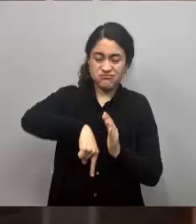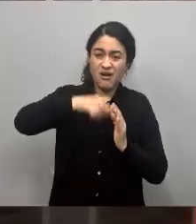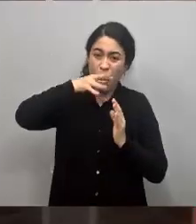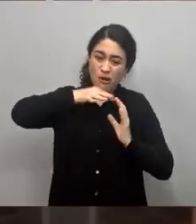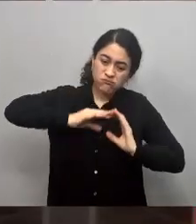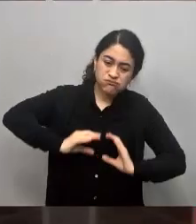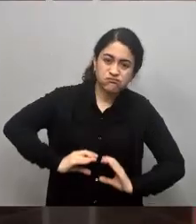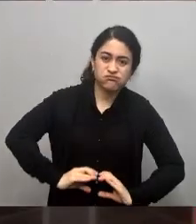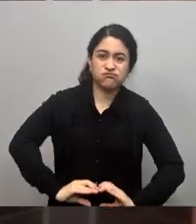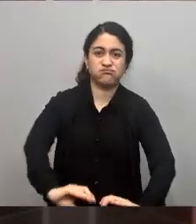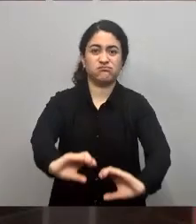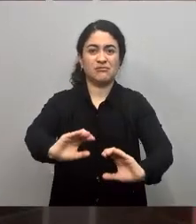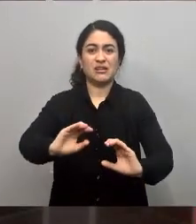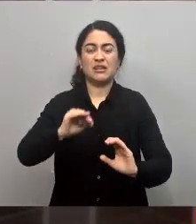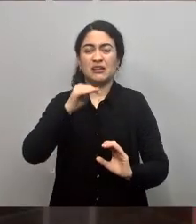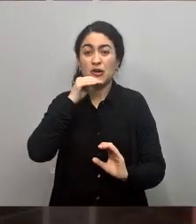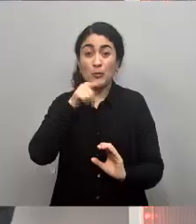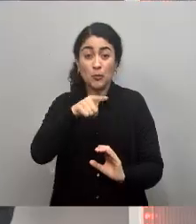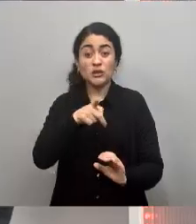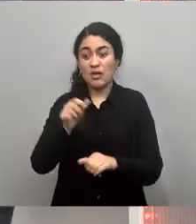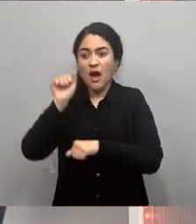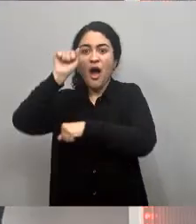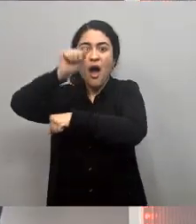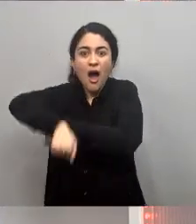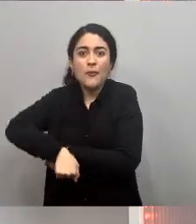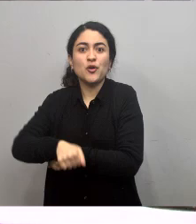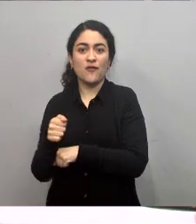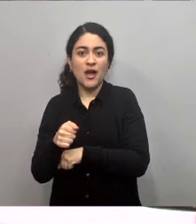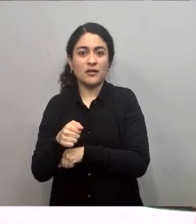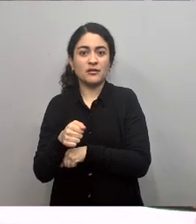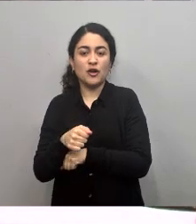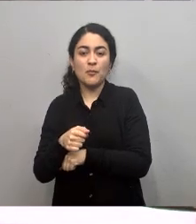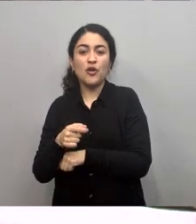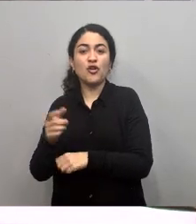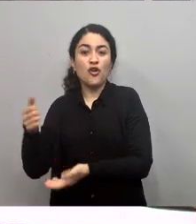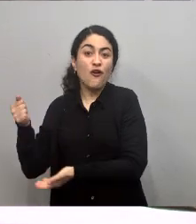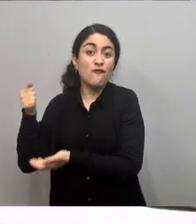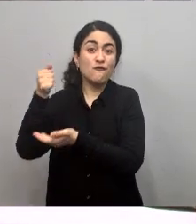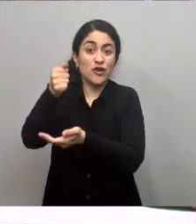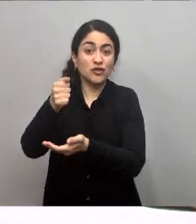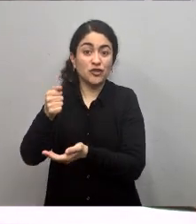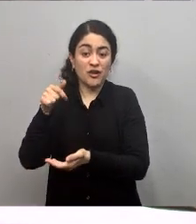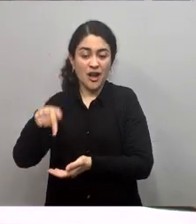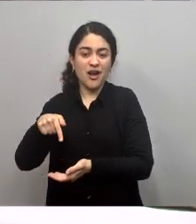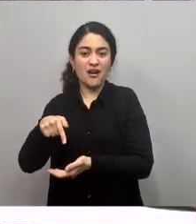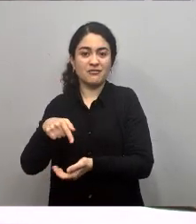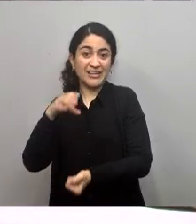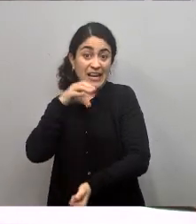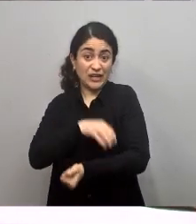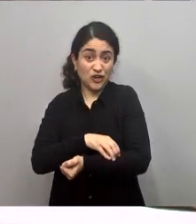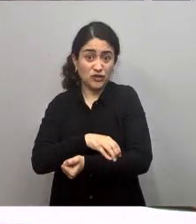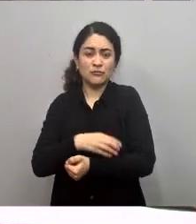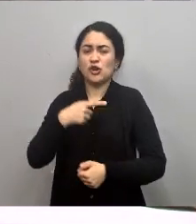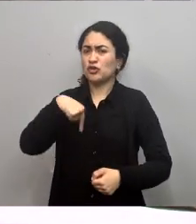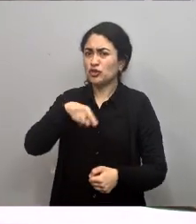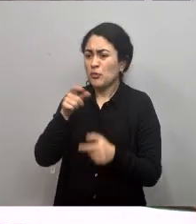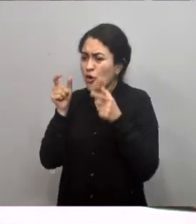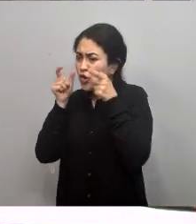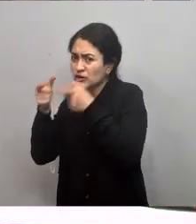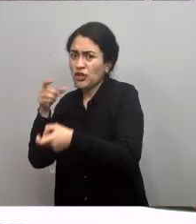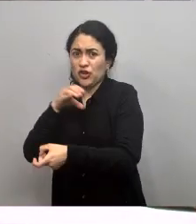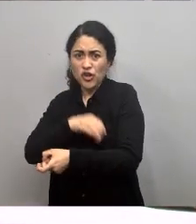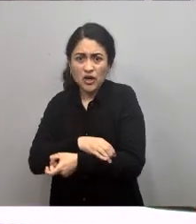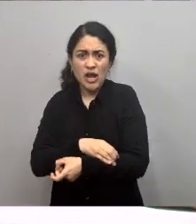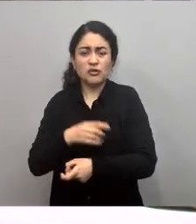agua potable que ustedes aprueban justamente como parte del FNDR. Por supuesto, y nosotros como Consejo Regional hemos definido de manera transversal que